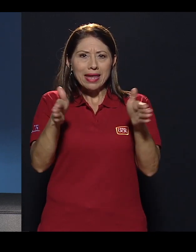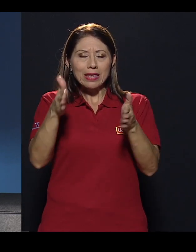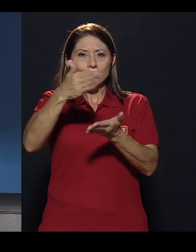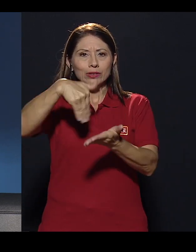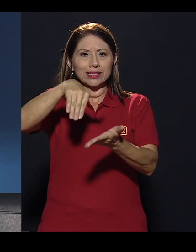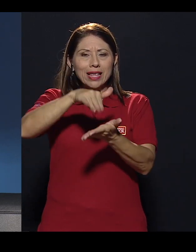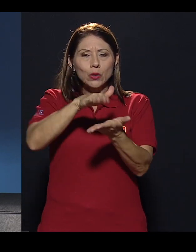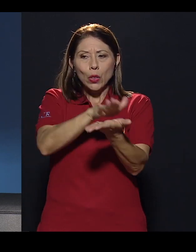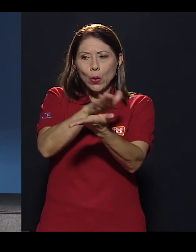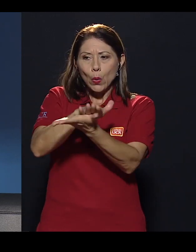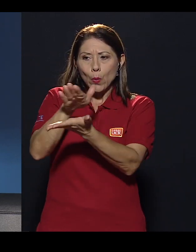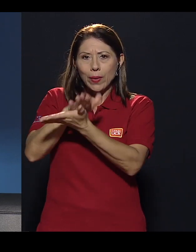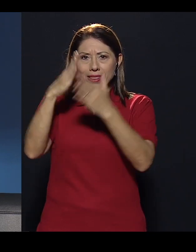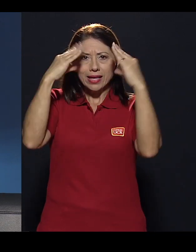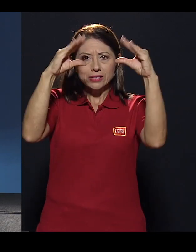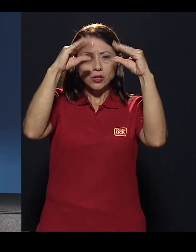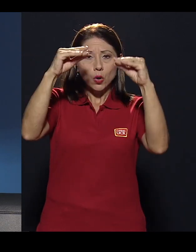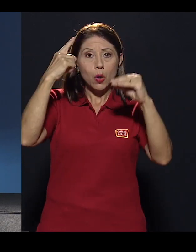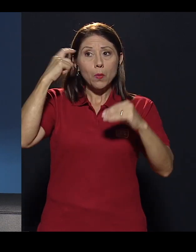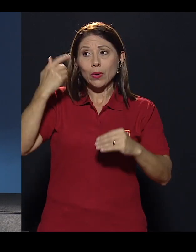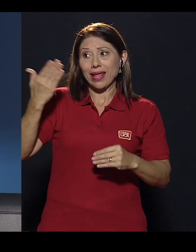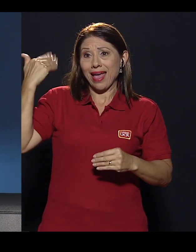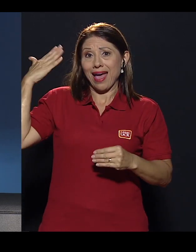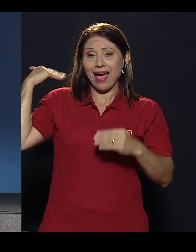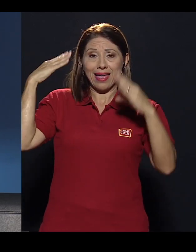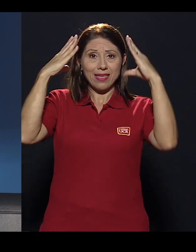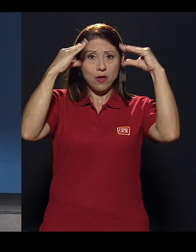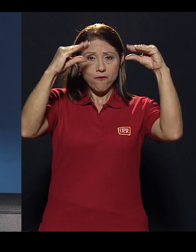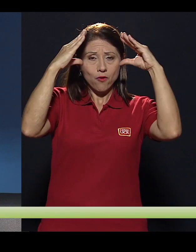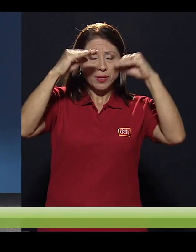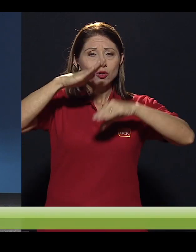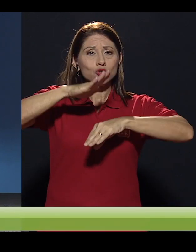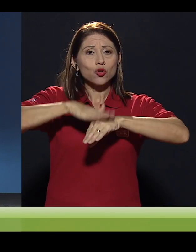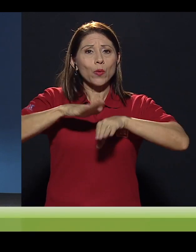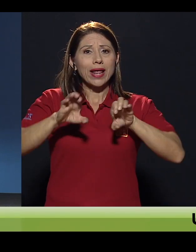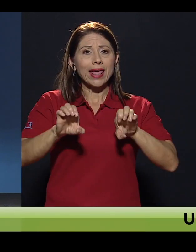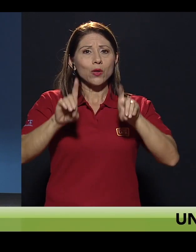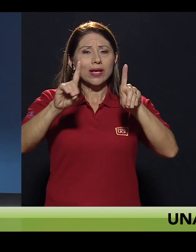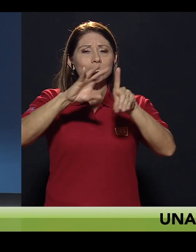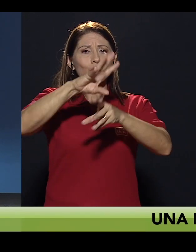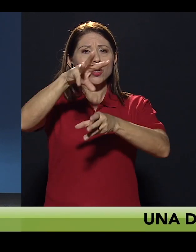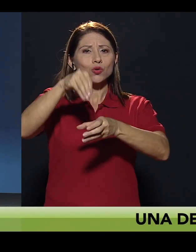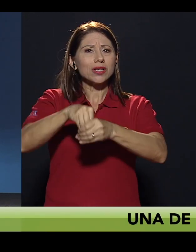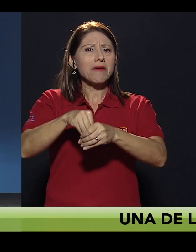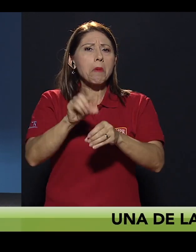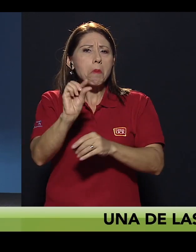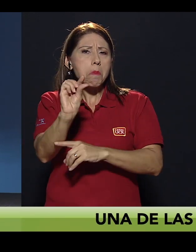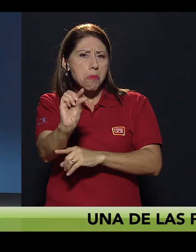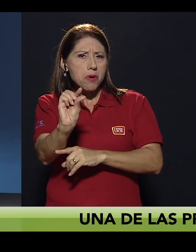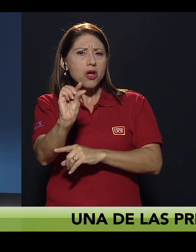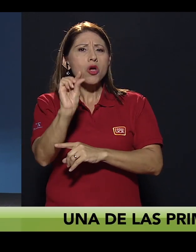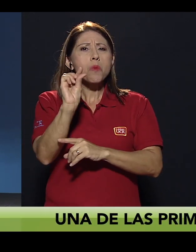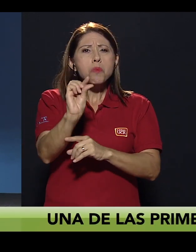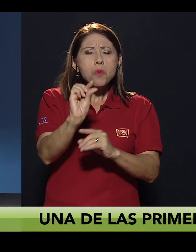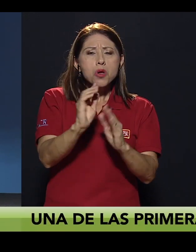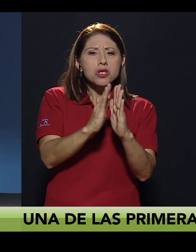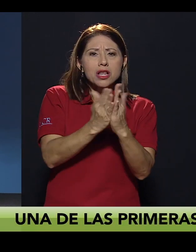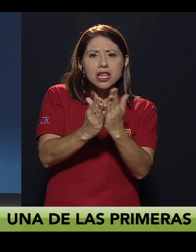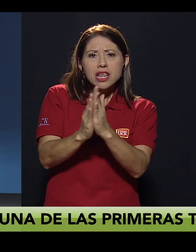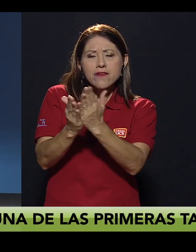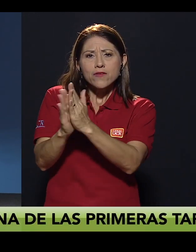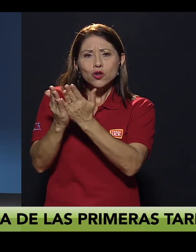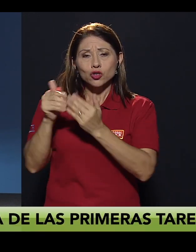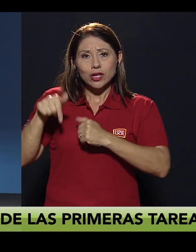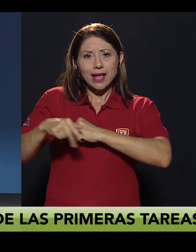documentación, porque lo que se conocía, la información disponible acerca de la educación inclusiva era muy poca. Eran muy pocos